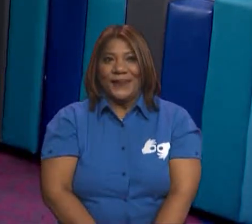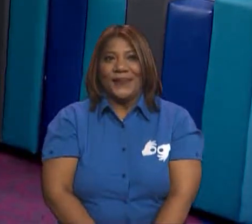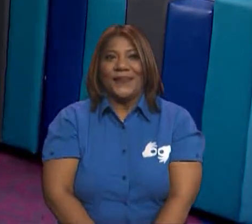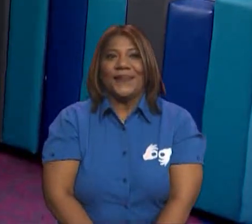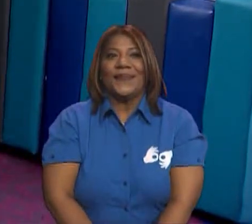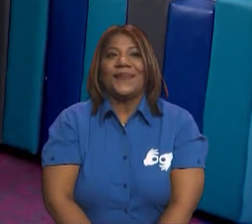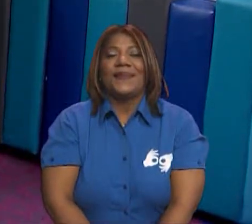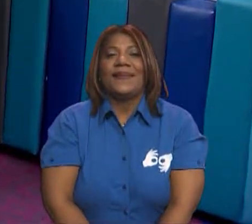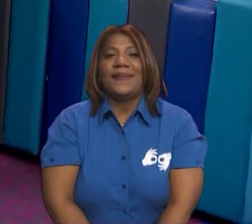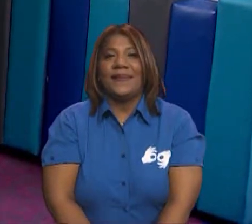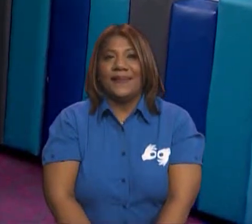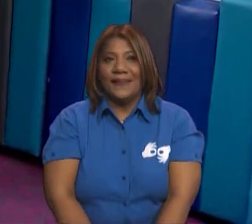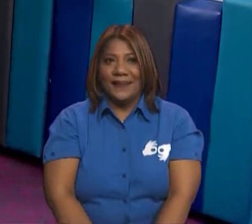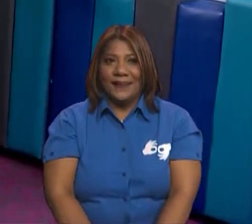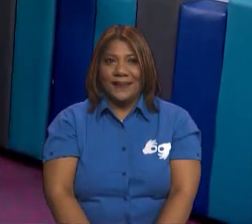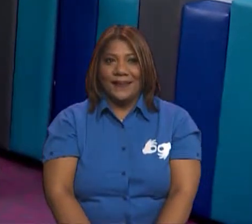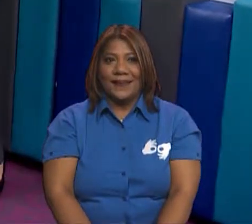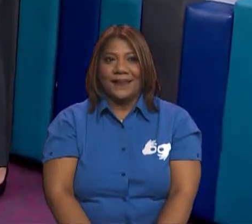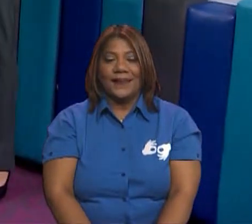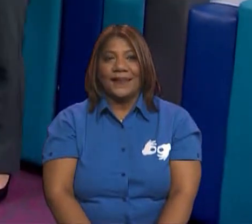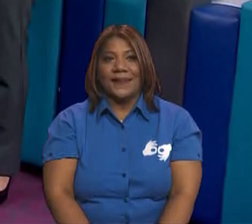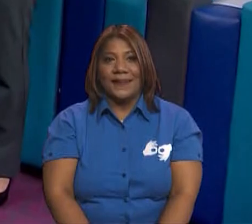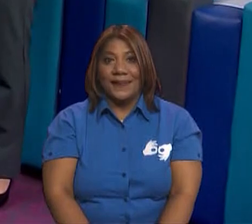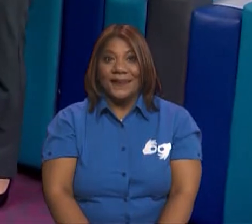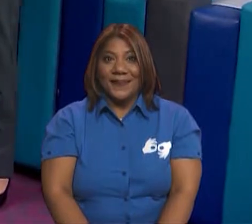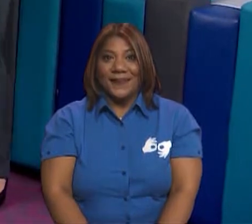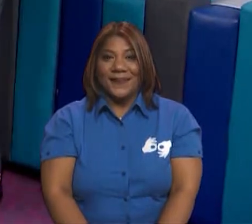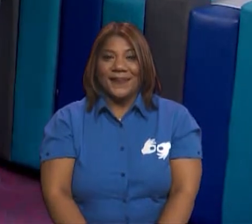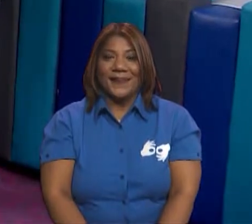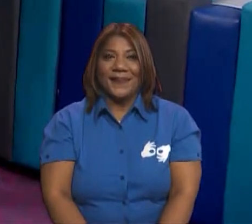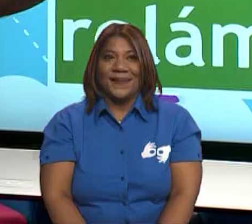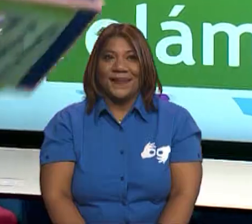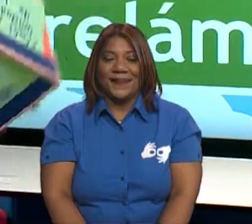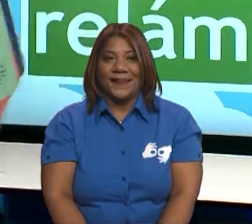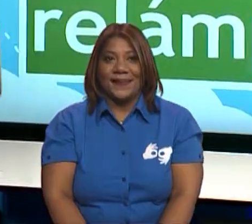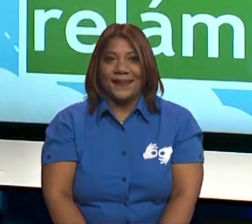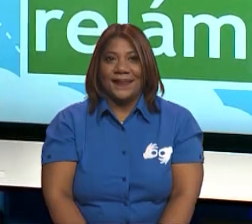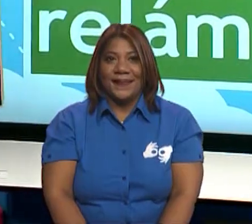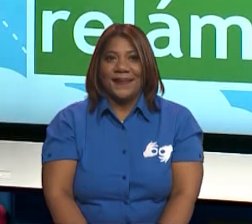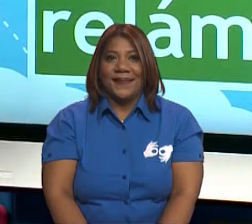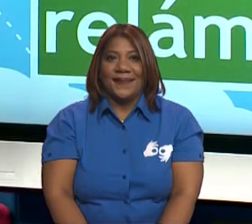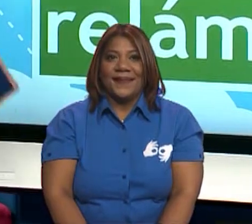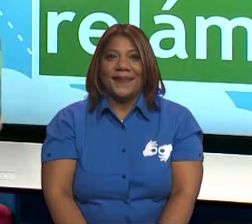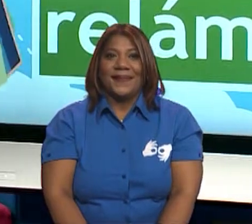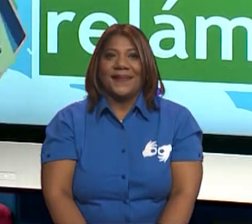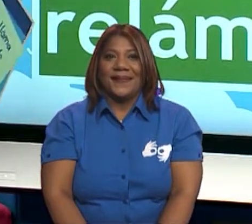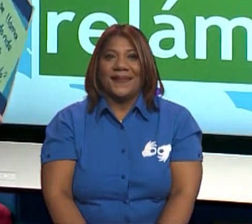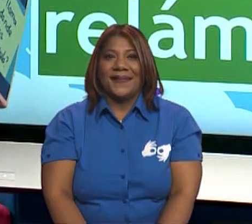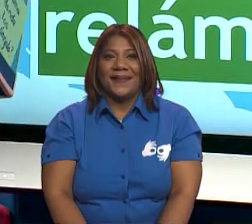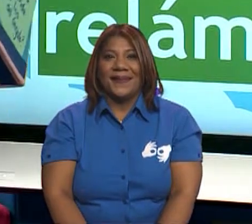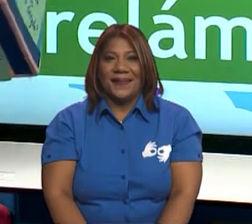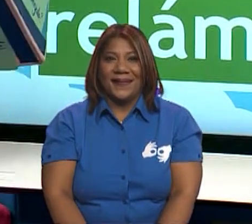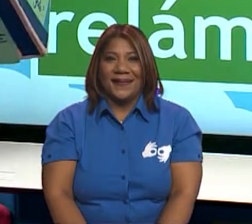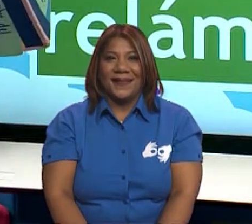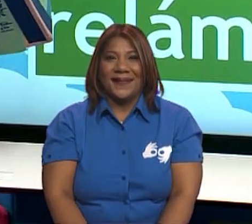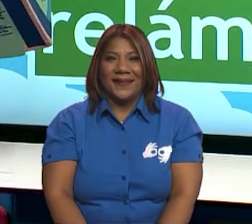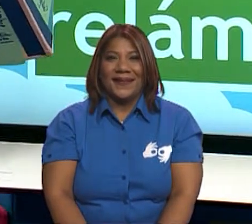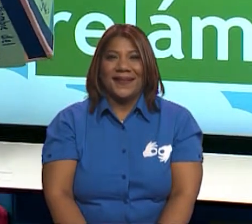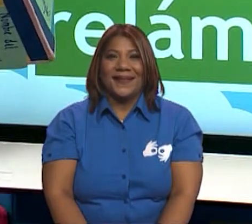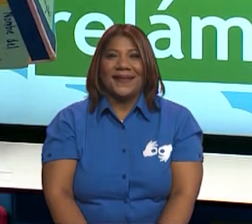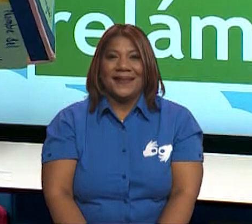lo lanzo. ¿Me ayuda por acá? ¿Cómo no? Muy bien. Vamos a ver. Aquí está. Este. Es la misma,